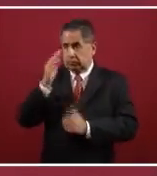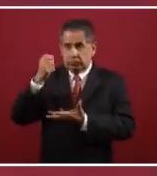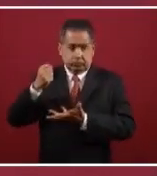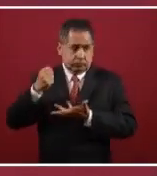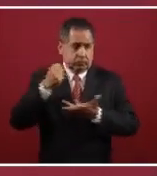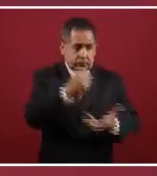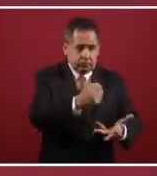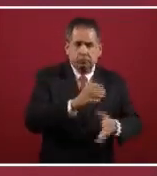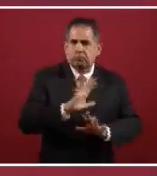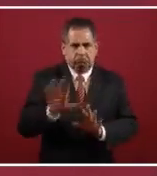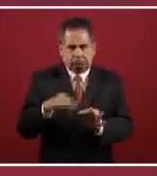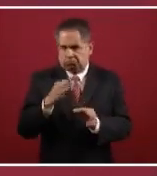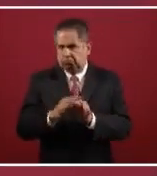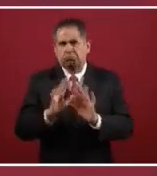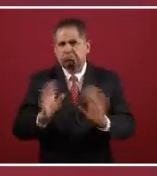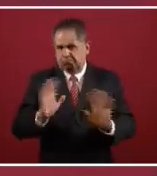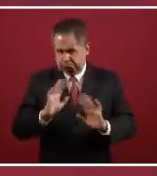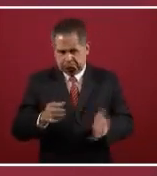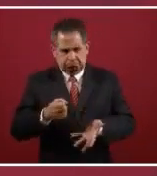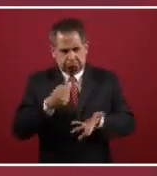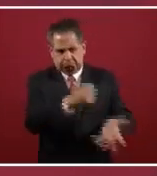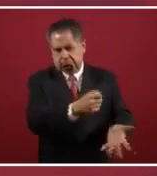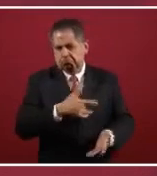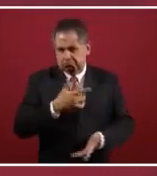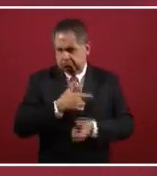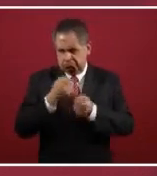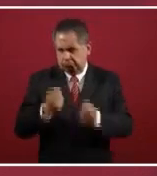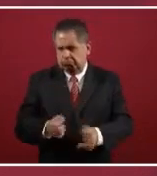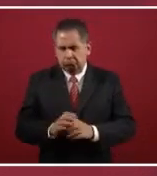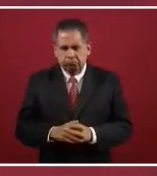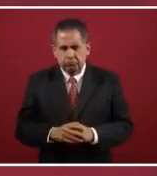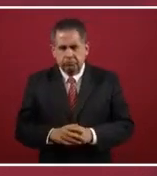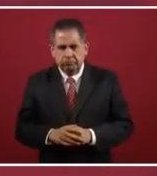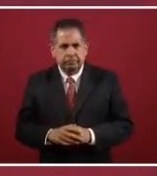federación al estado, son